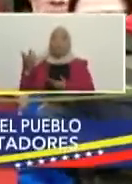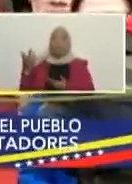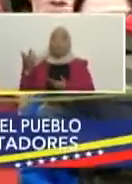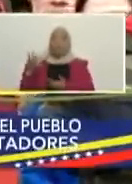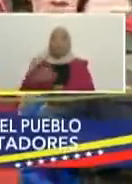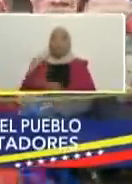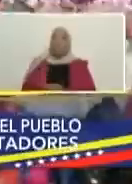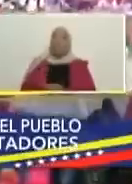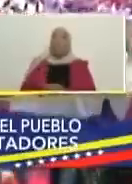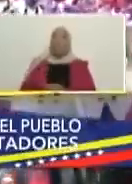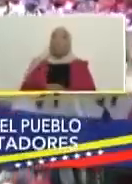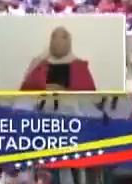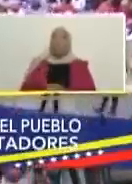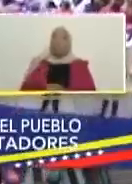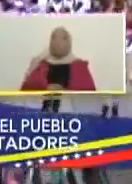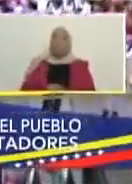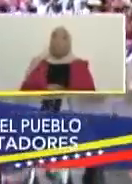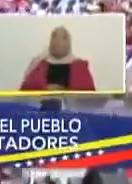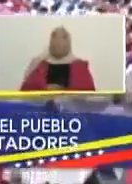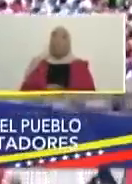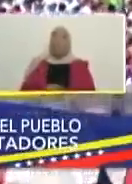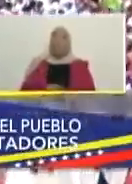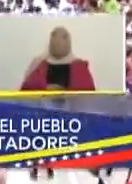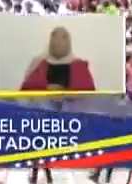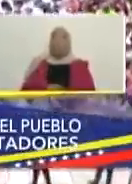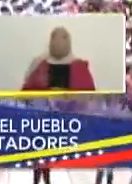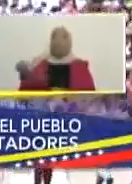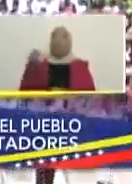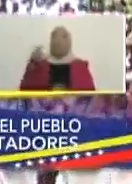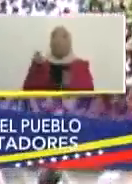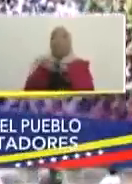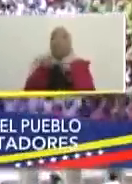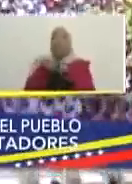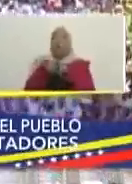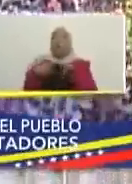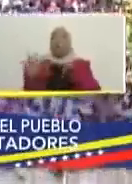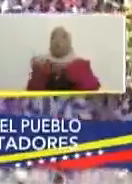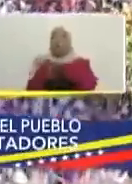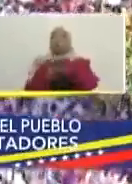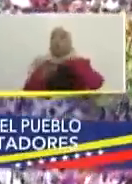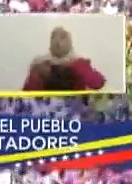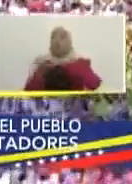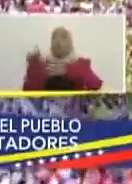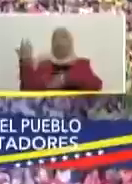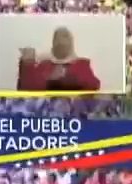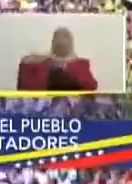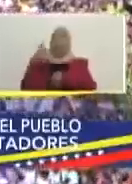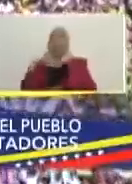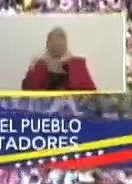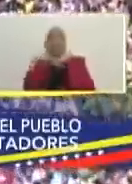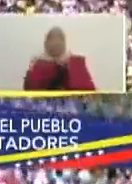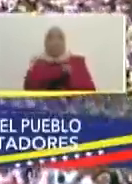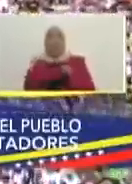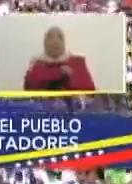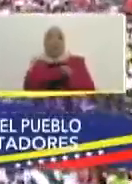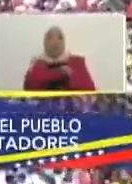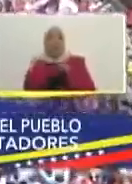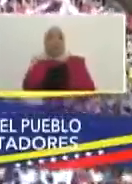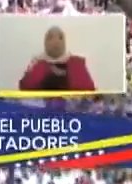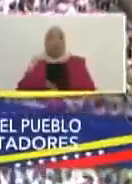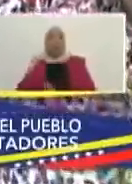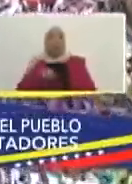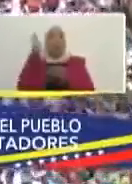Solo comparada con las masacres del imperio colonialista español